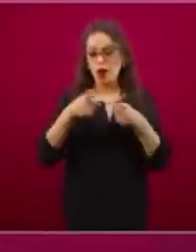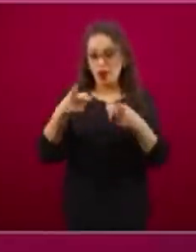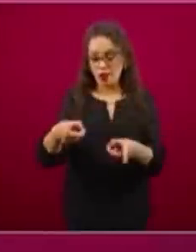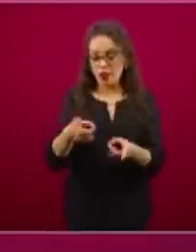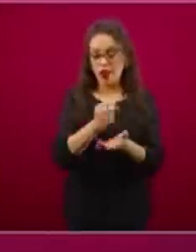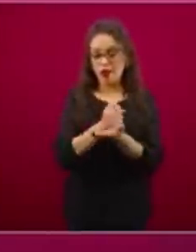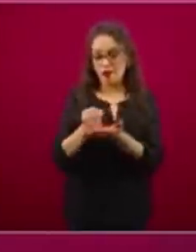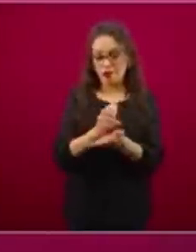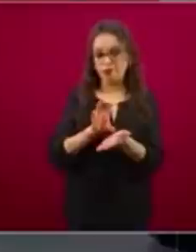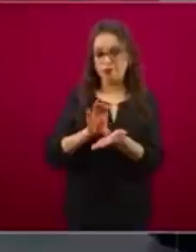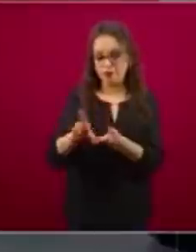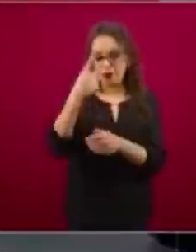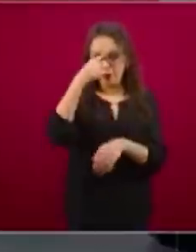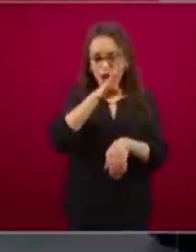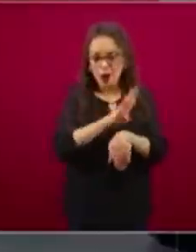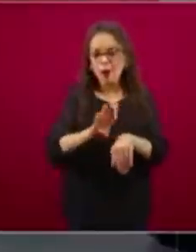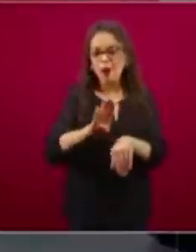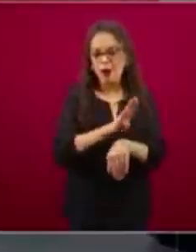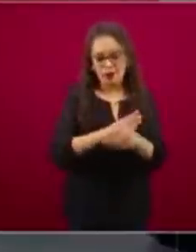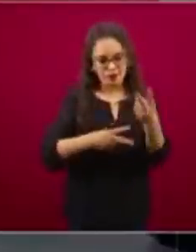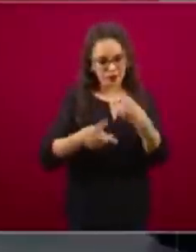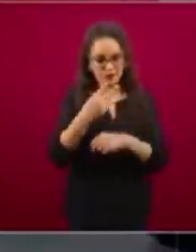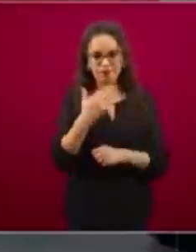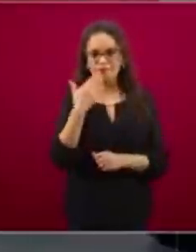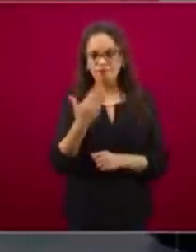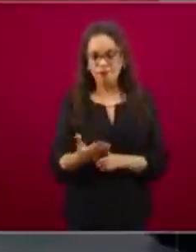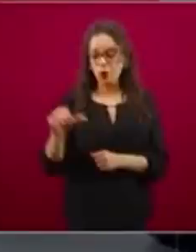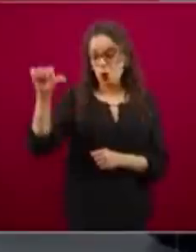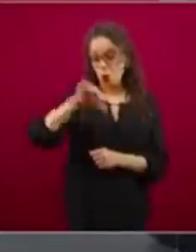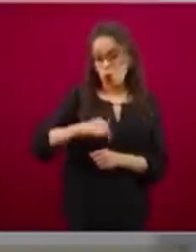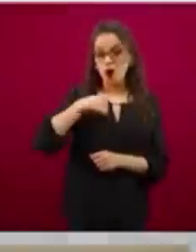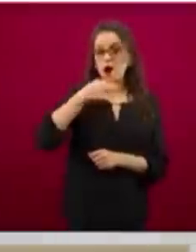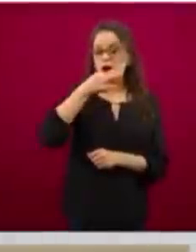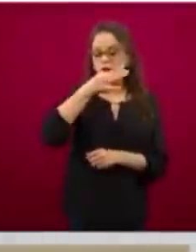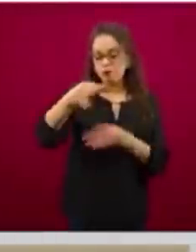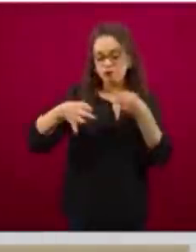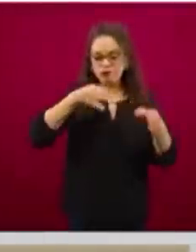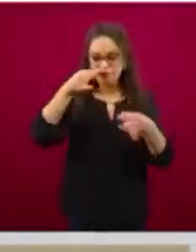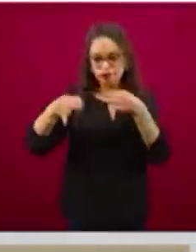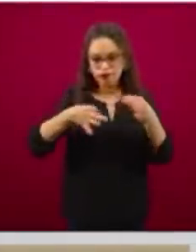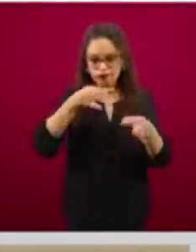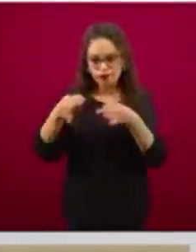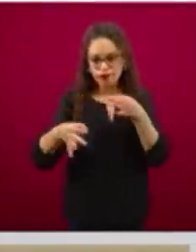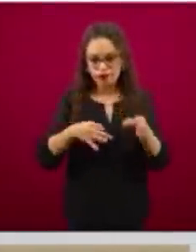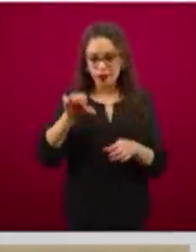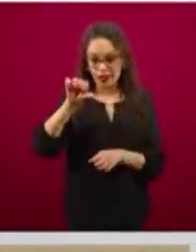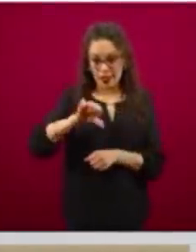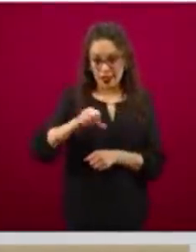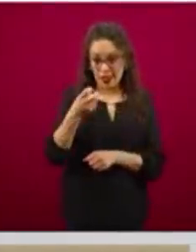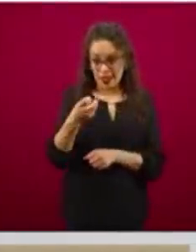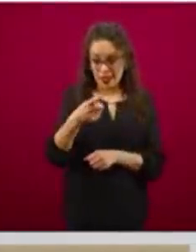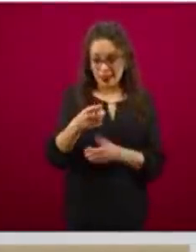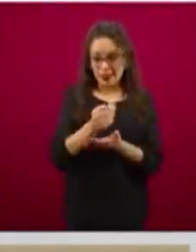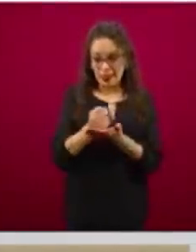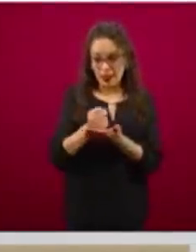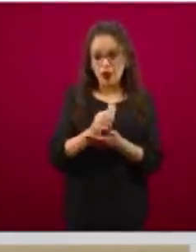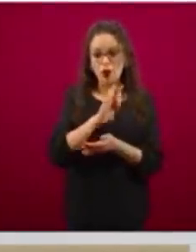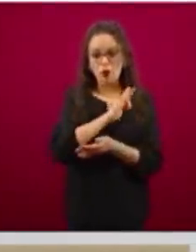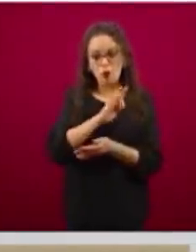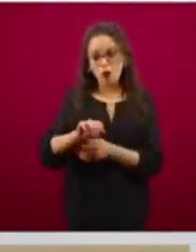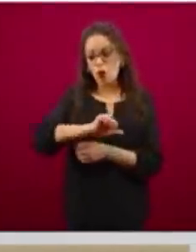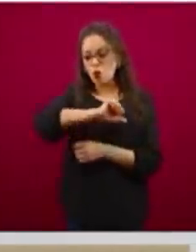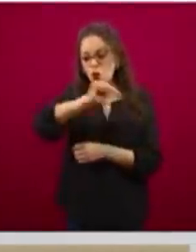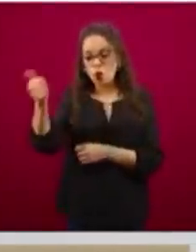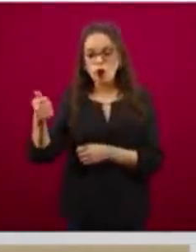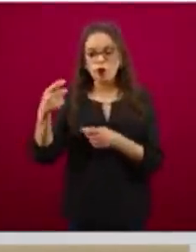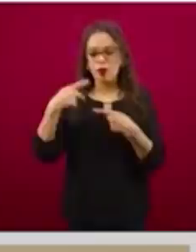crédito solidario pues el día de hoy también queremos anunciarles que este crédito se amplía para otro universo de trabajadores trabajadores